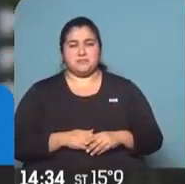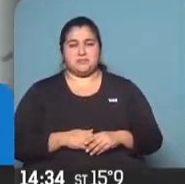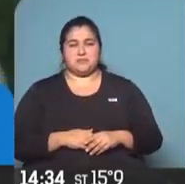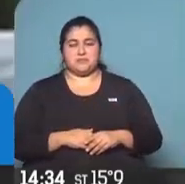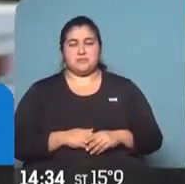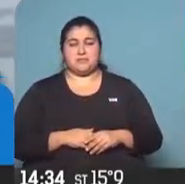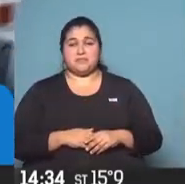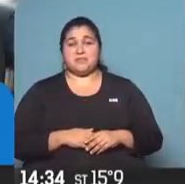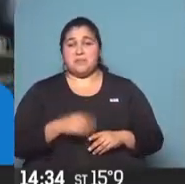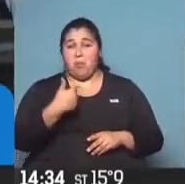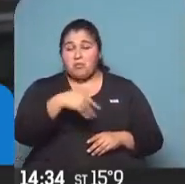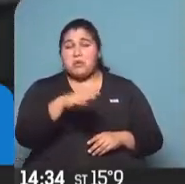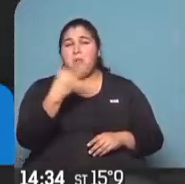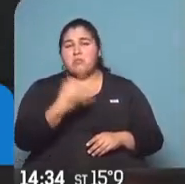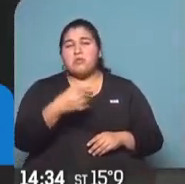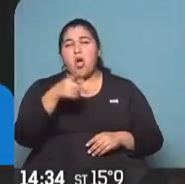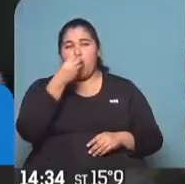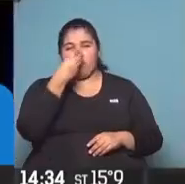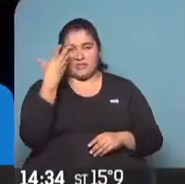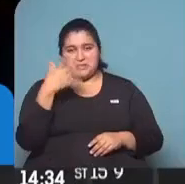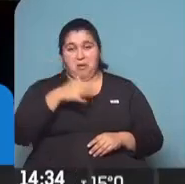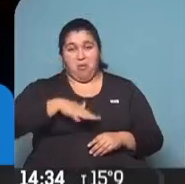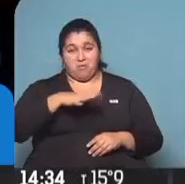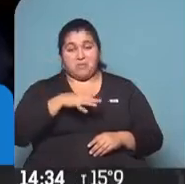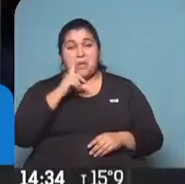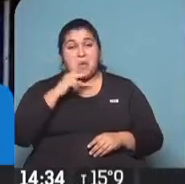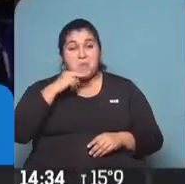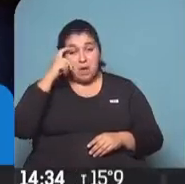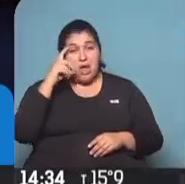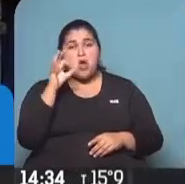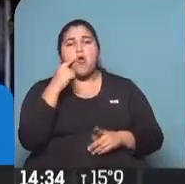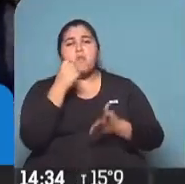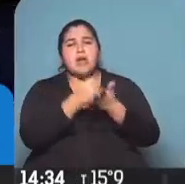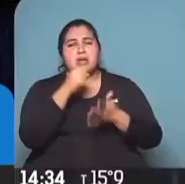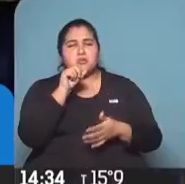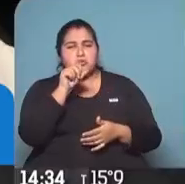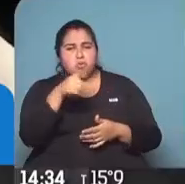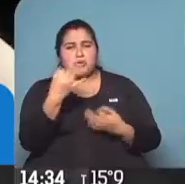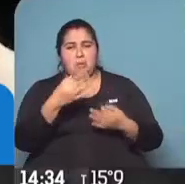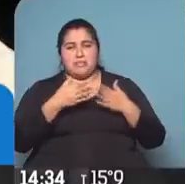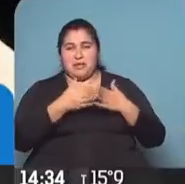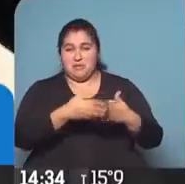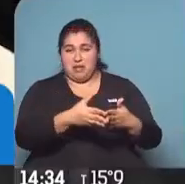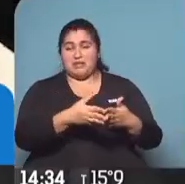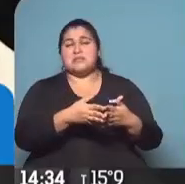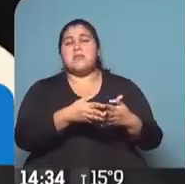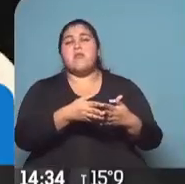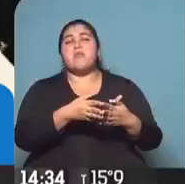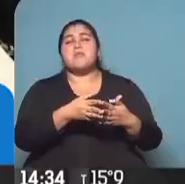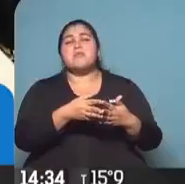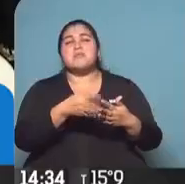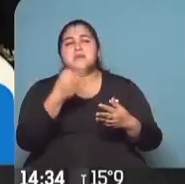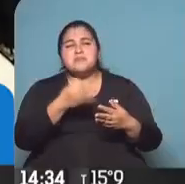se aproxima el palco oficial en cambio anímico distracción portando una línea de frontera tipo jaguar